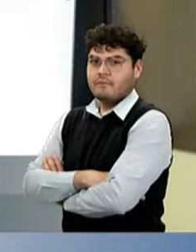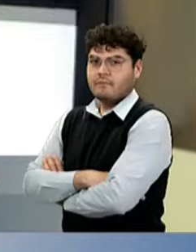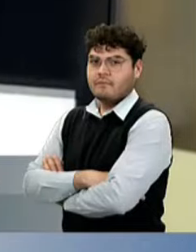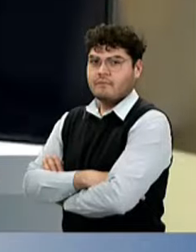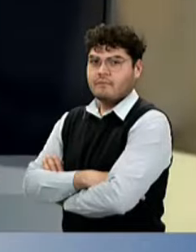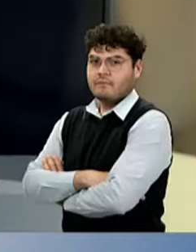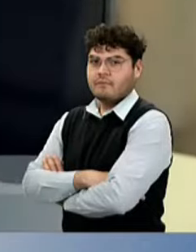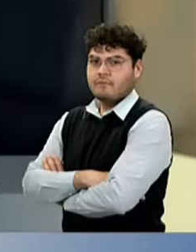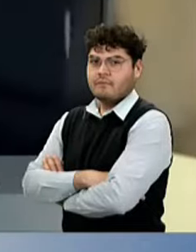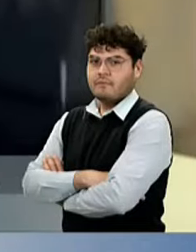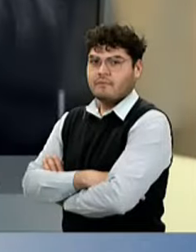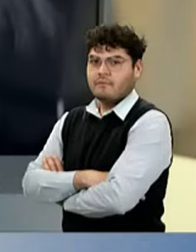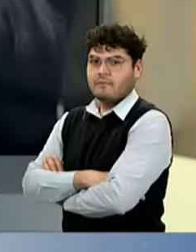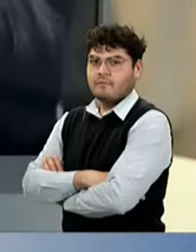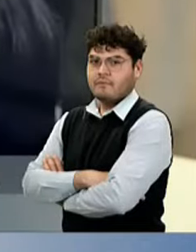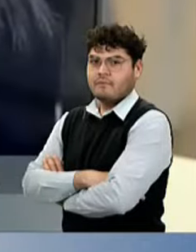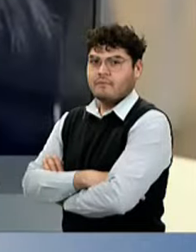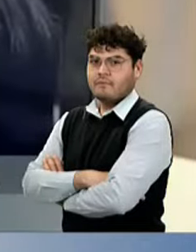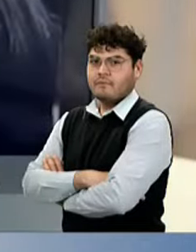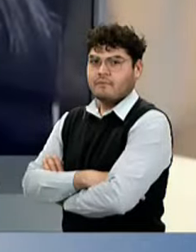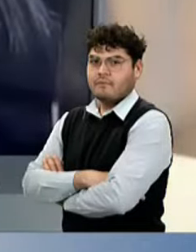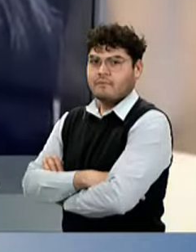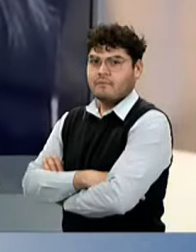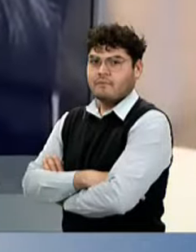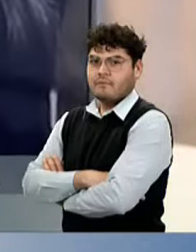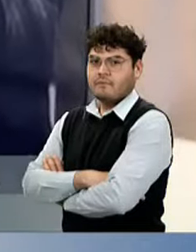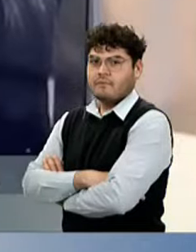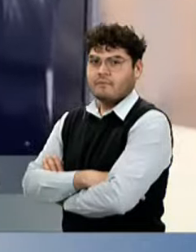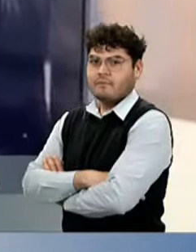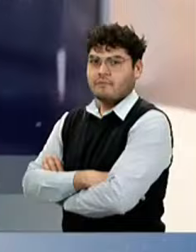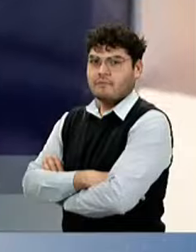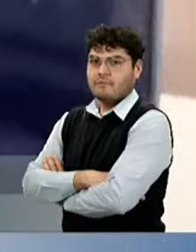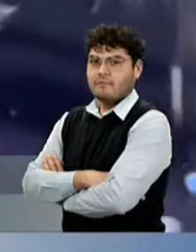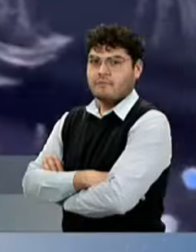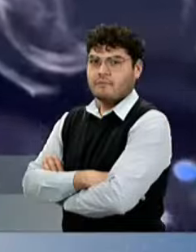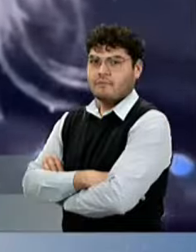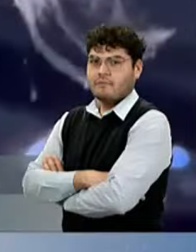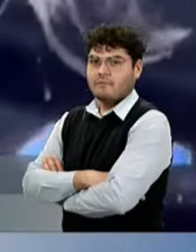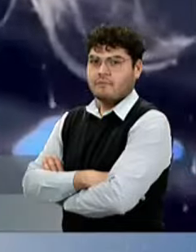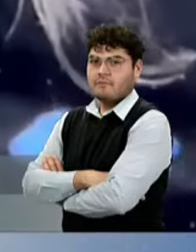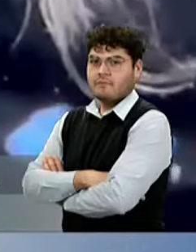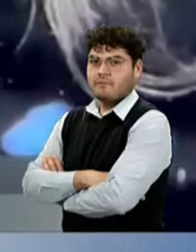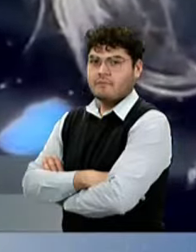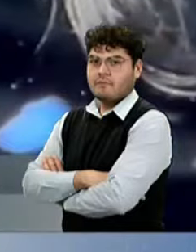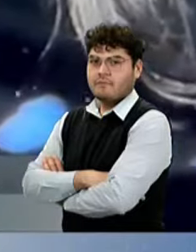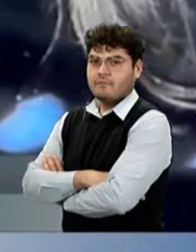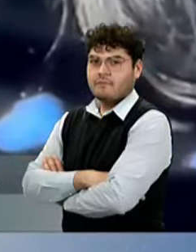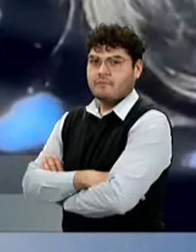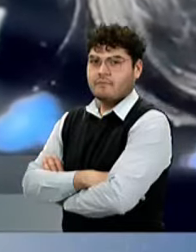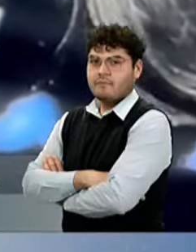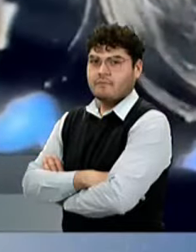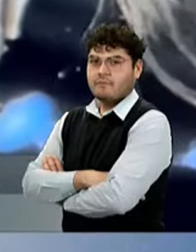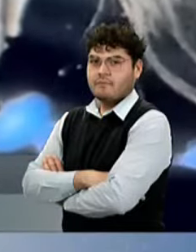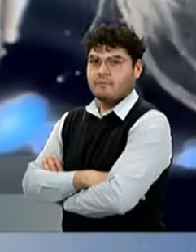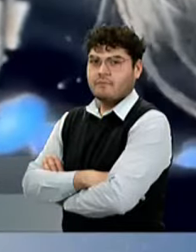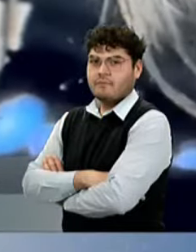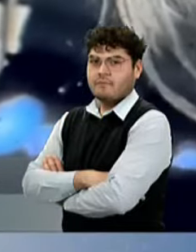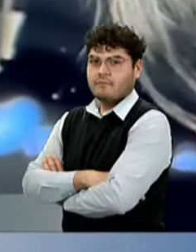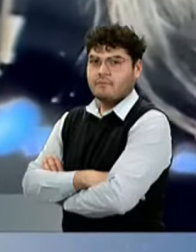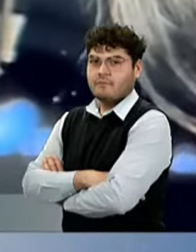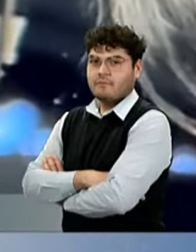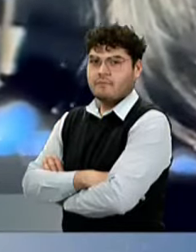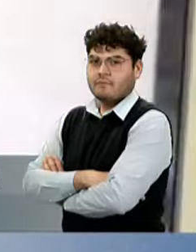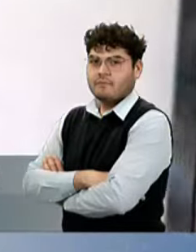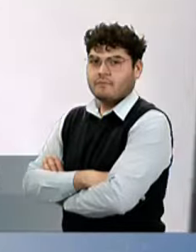contra de los ya mencionados hermanos Sauer, su padre Alberto Sauer también, en calidad de representantes legales de las sociedades